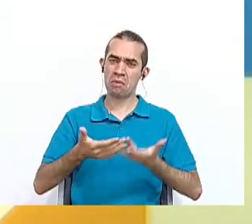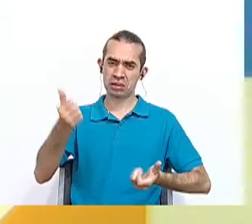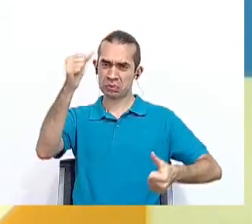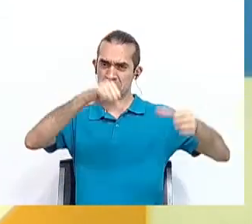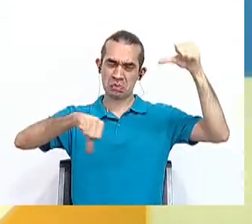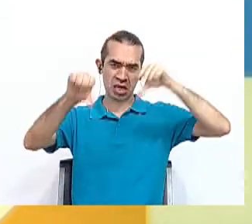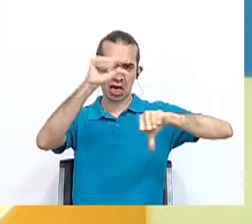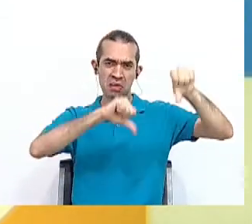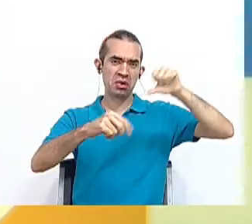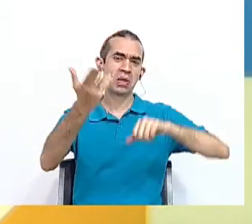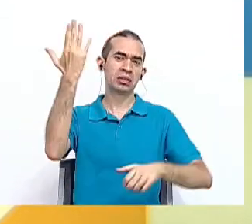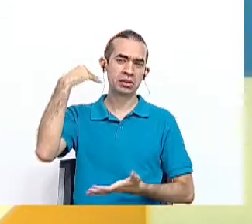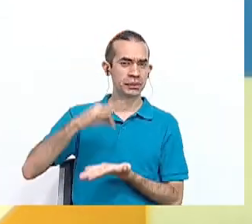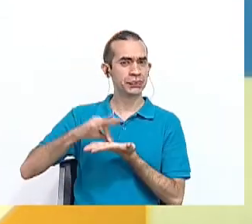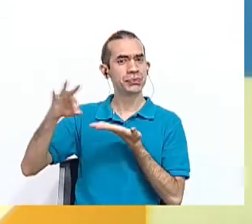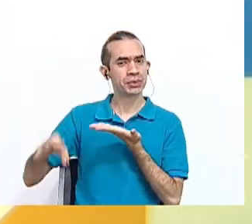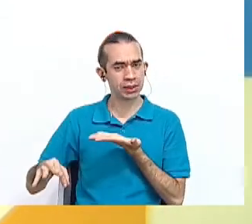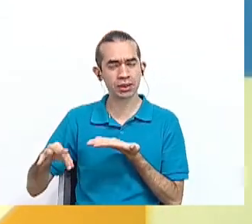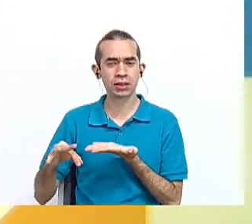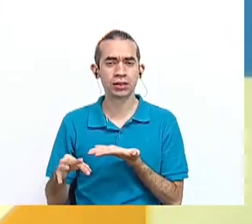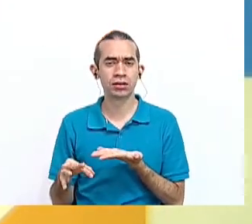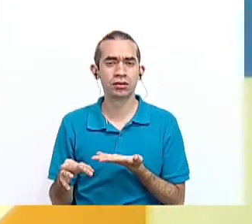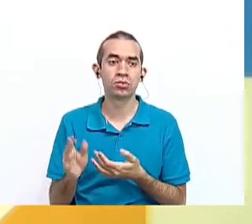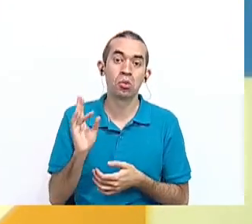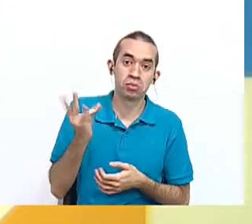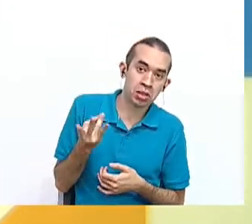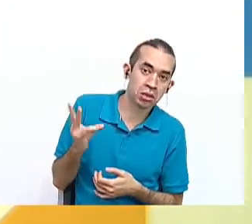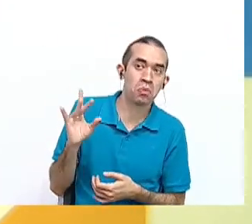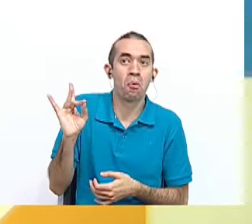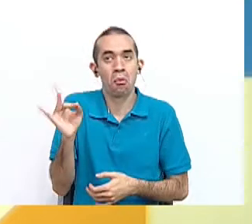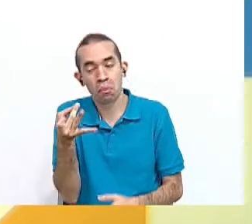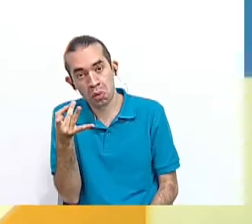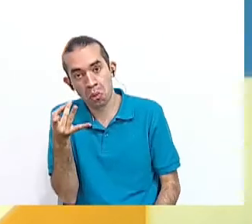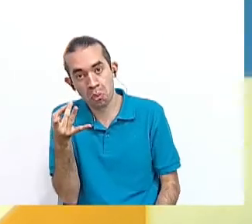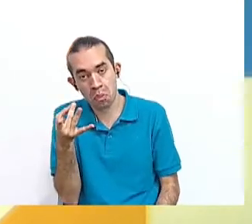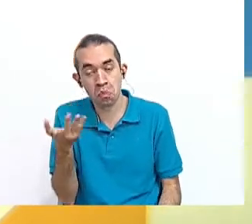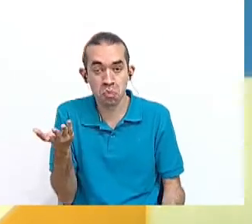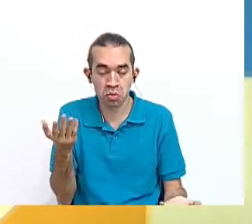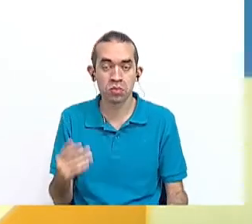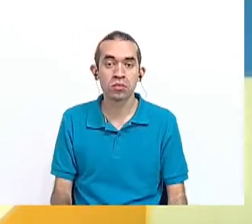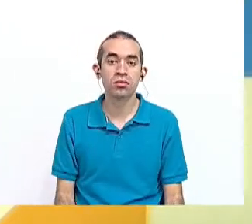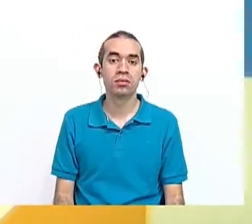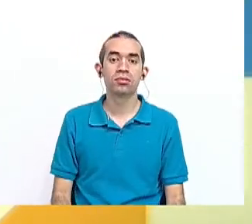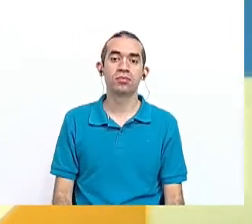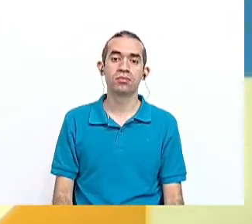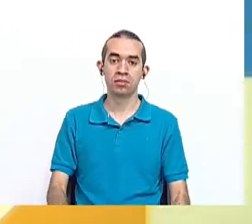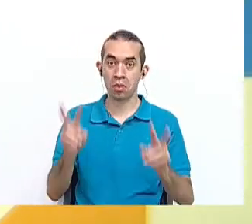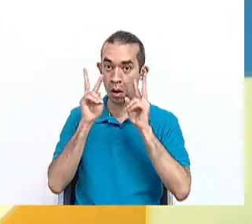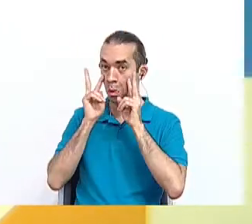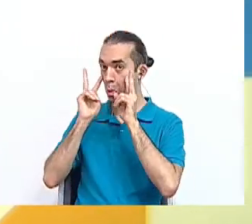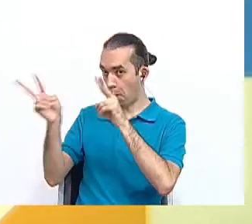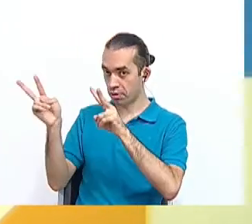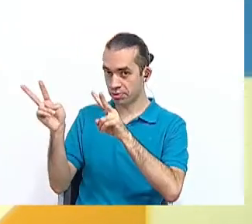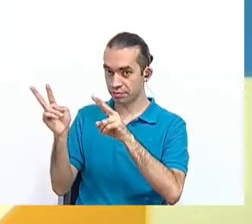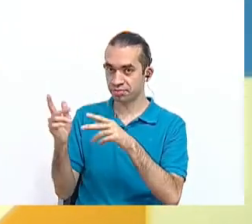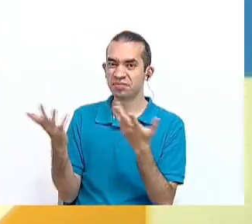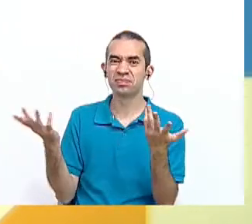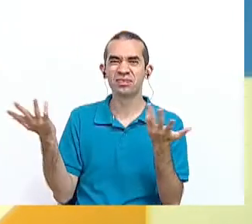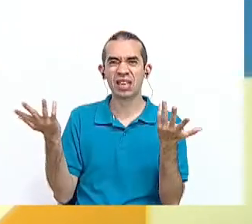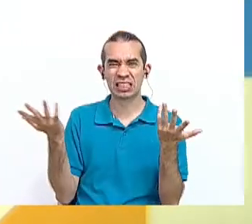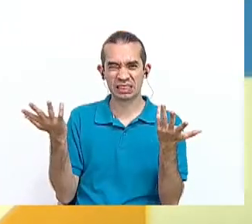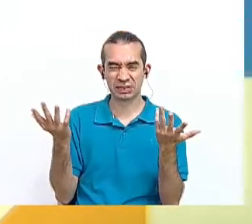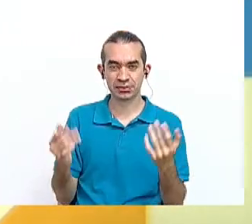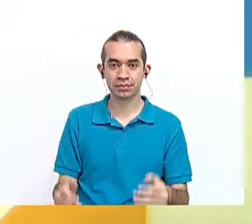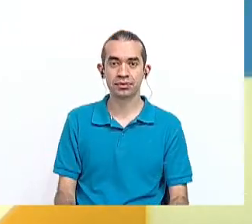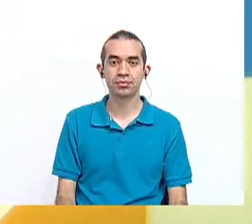sus escuelas o séptimo, octavo. Pues vamos a ver en esta presentación en qué